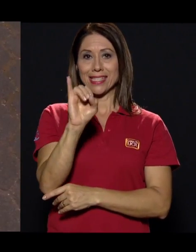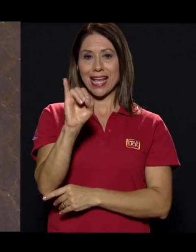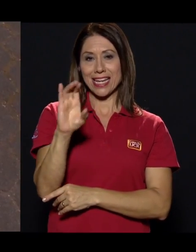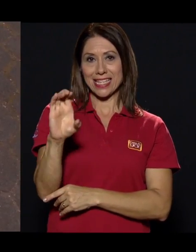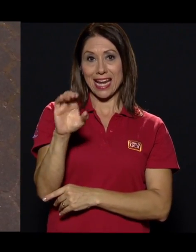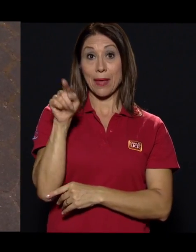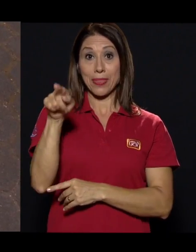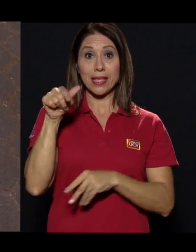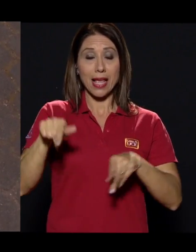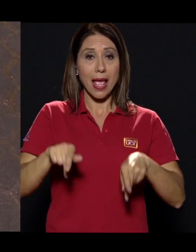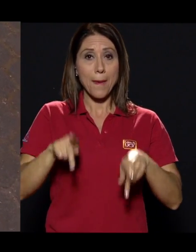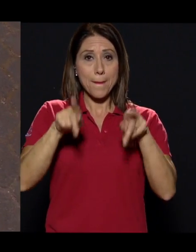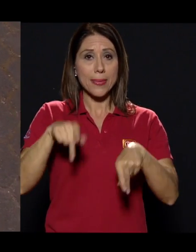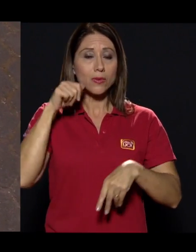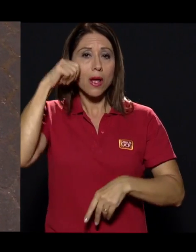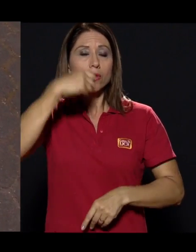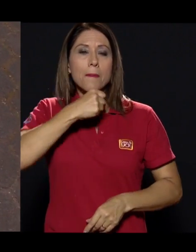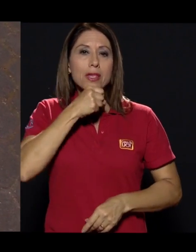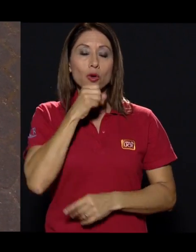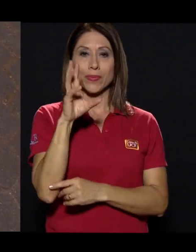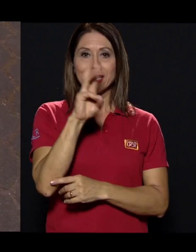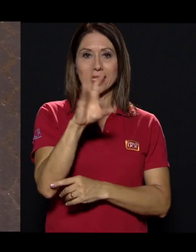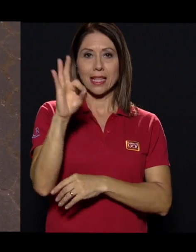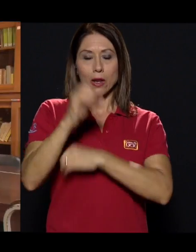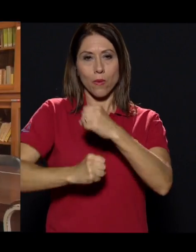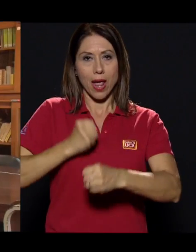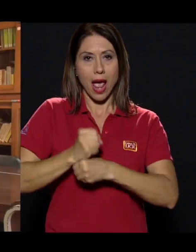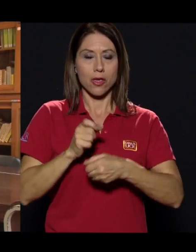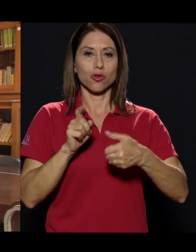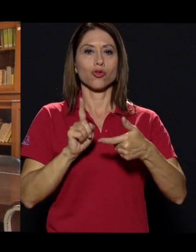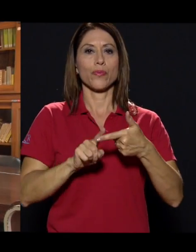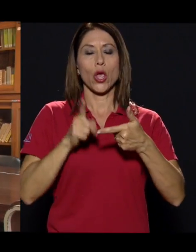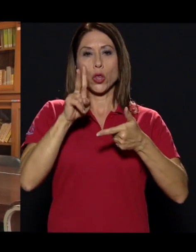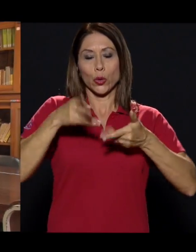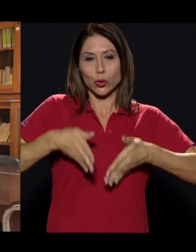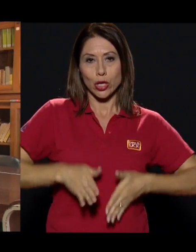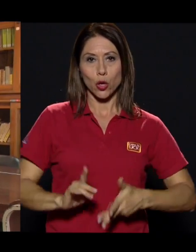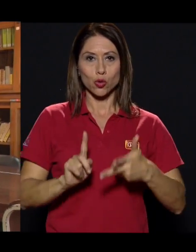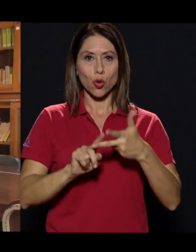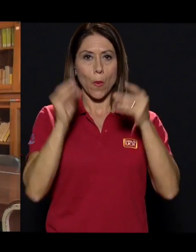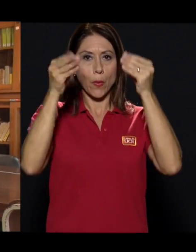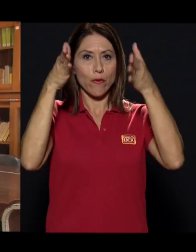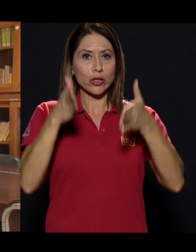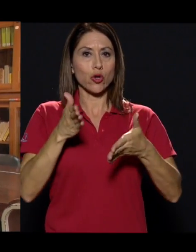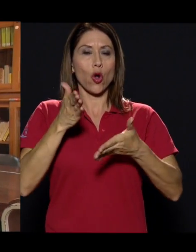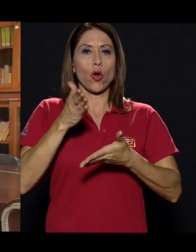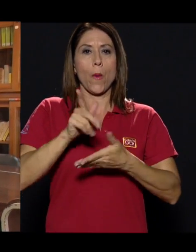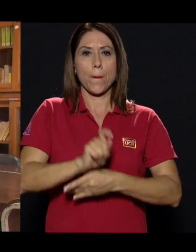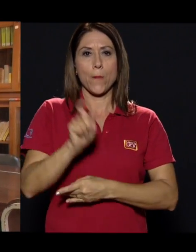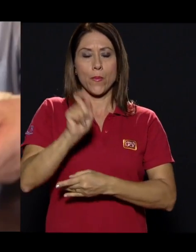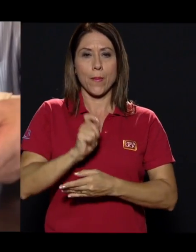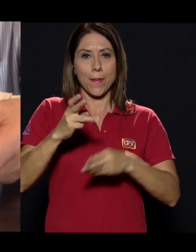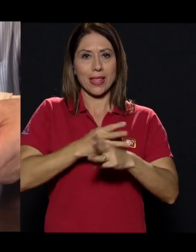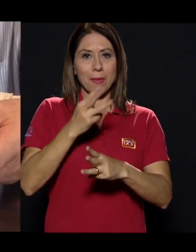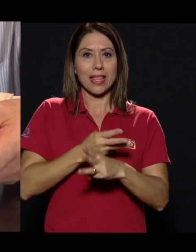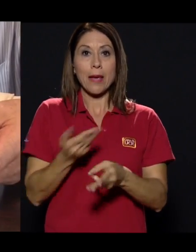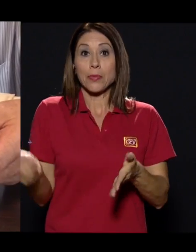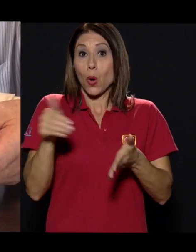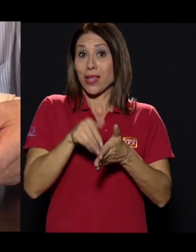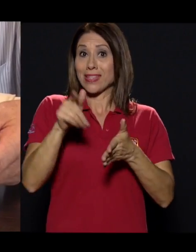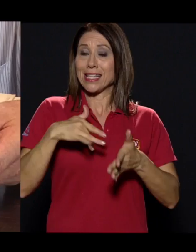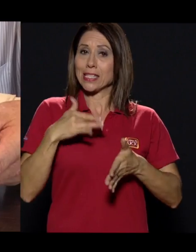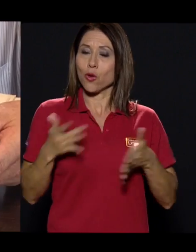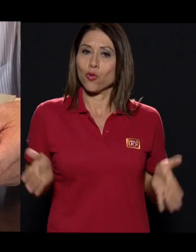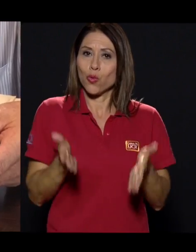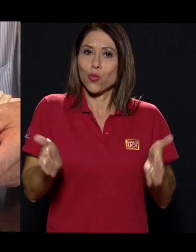Cerda. Este adulto mayor de 69 años, padre de 2 hijos y profesor jubilado de matemáticas, se animó a volver de nuevo a las